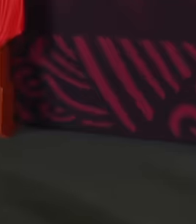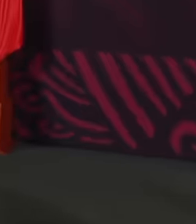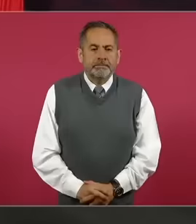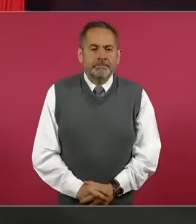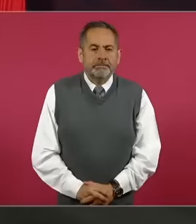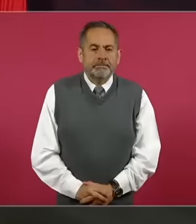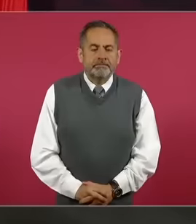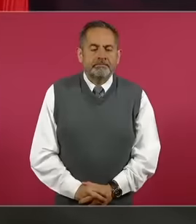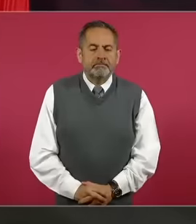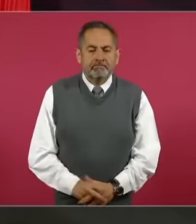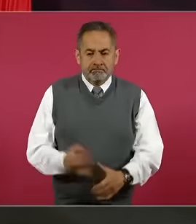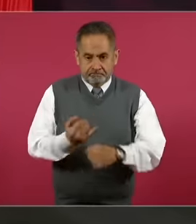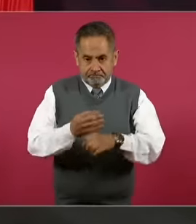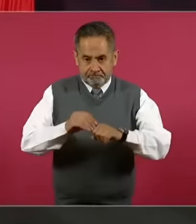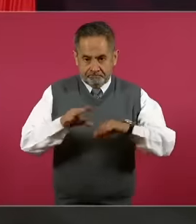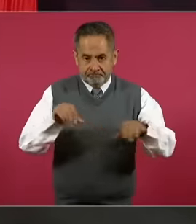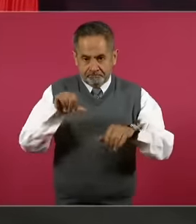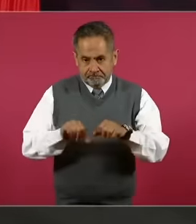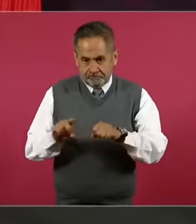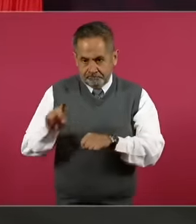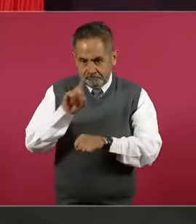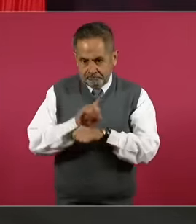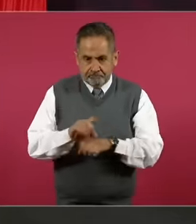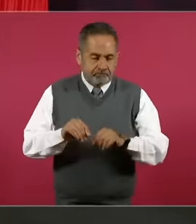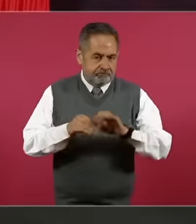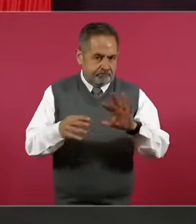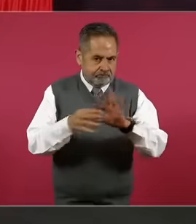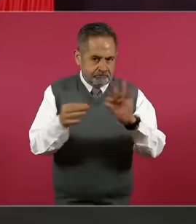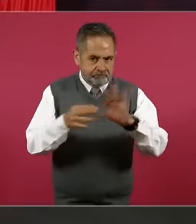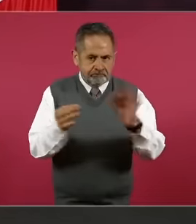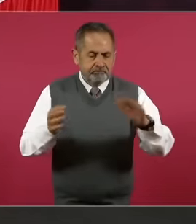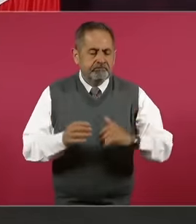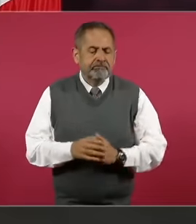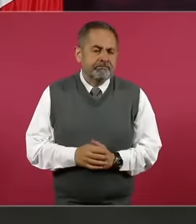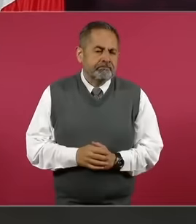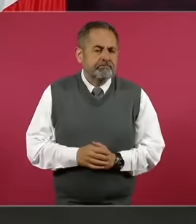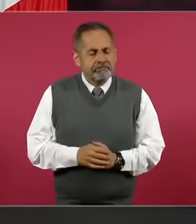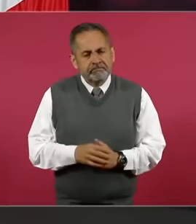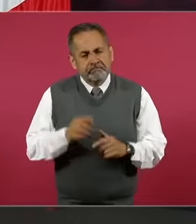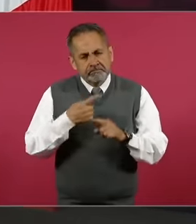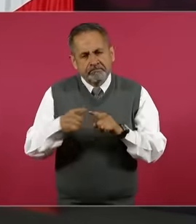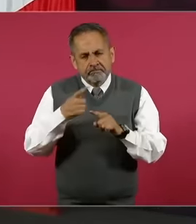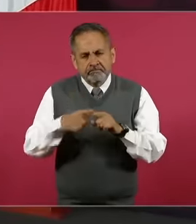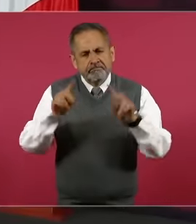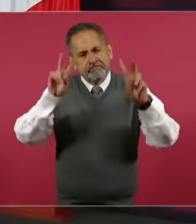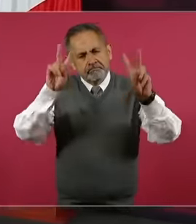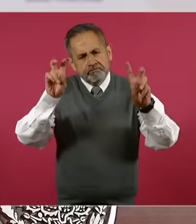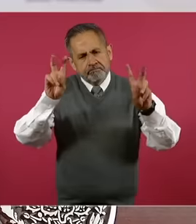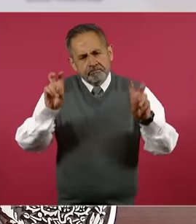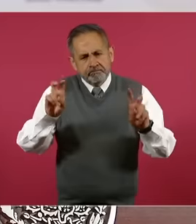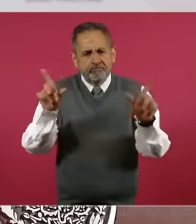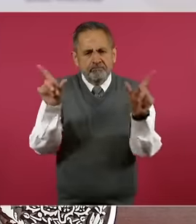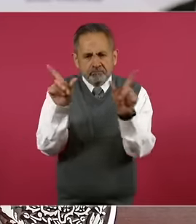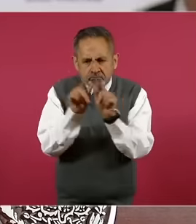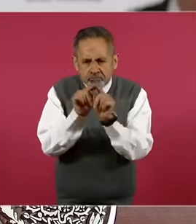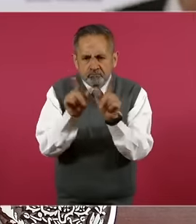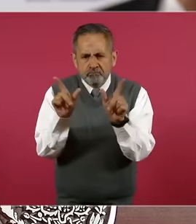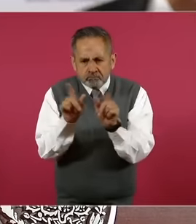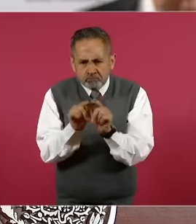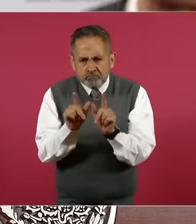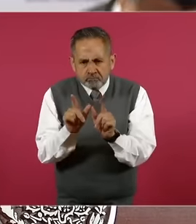El día de hoy, sobre algunos temas de manera muy breve para